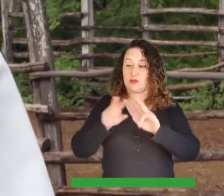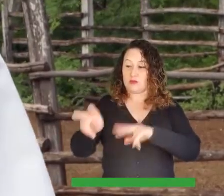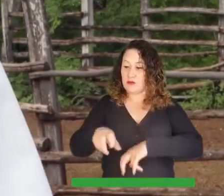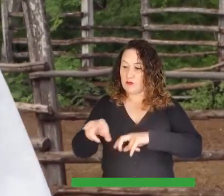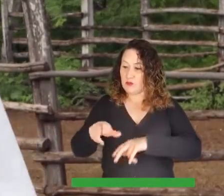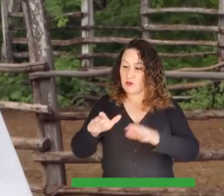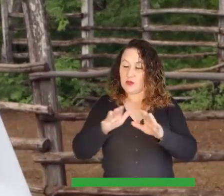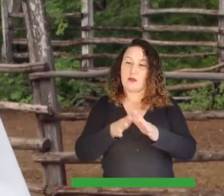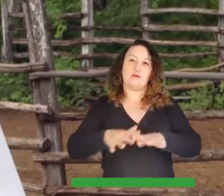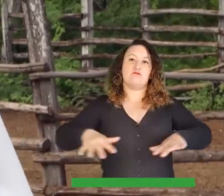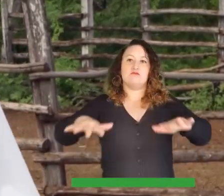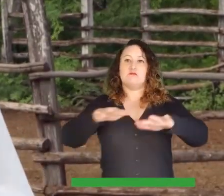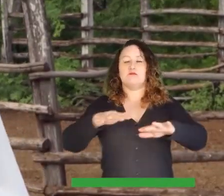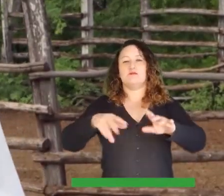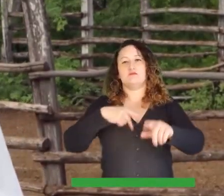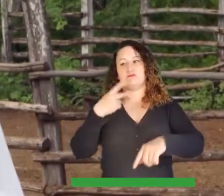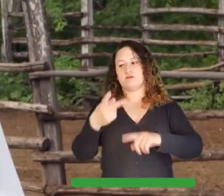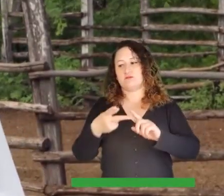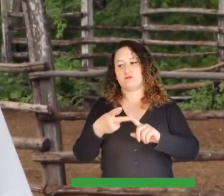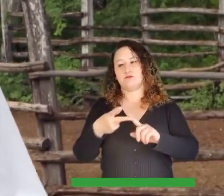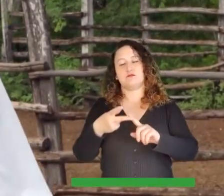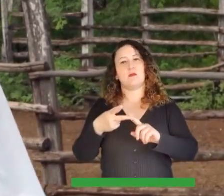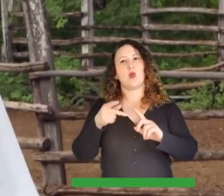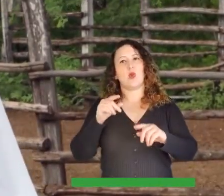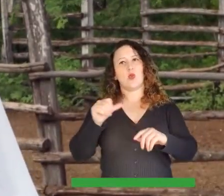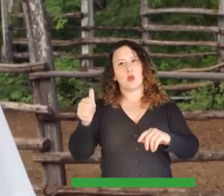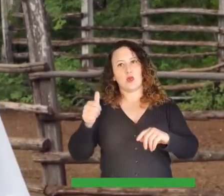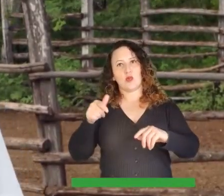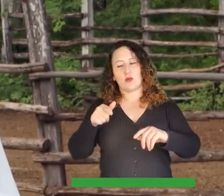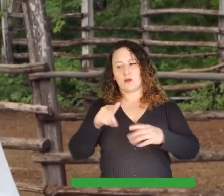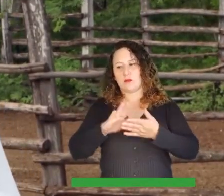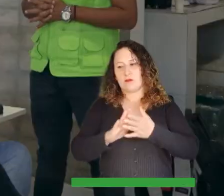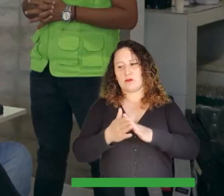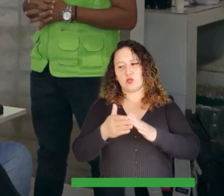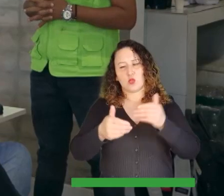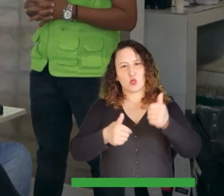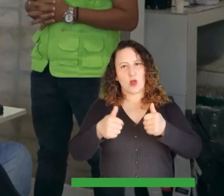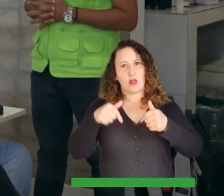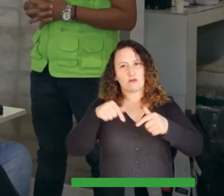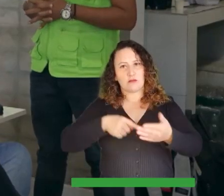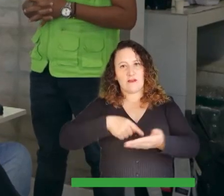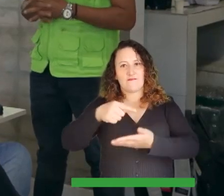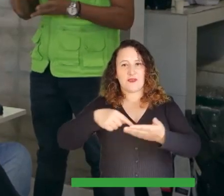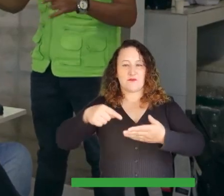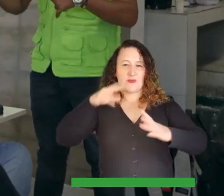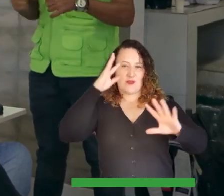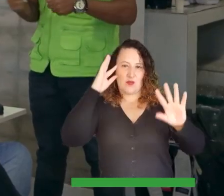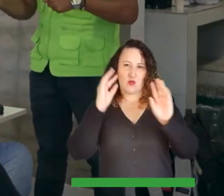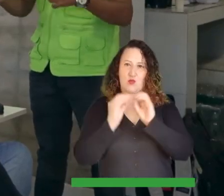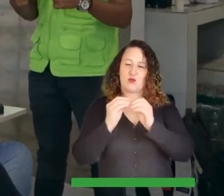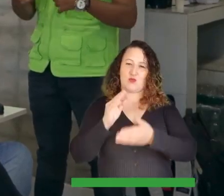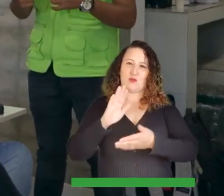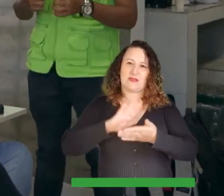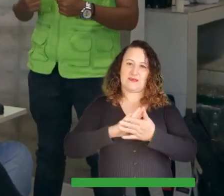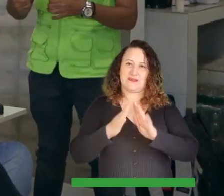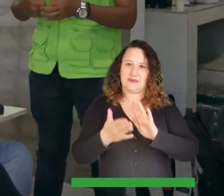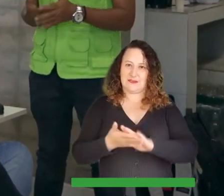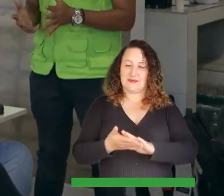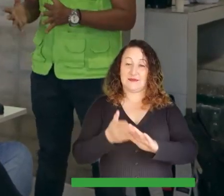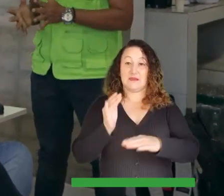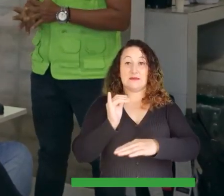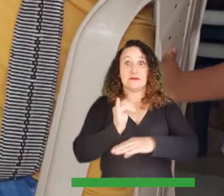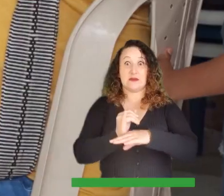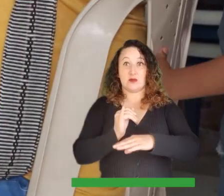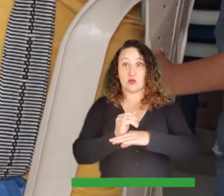y construyendo paz. Esto se encuentra dentro del marco de la firma de los acuerdos de paz, donde el